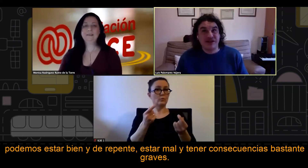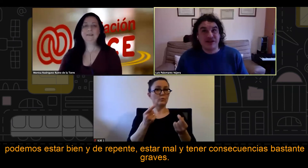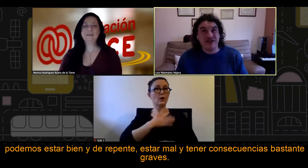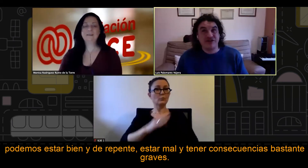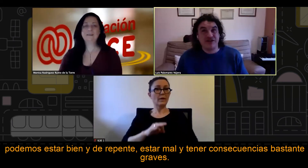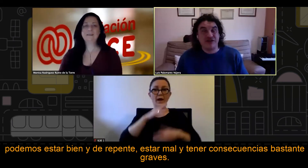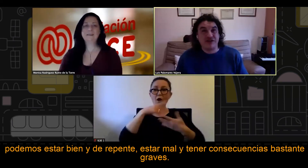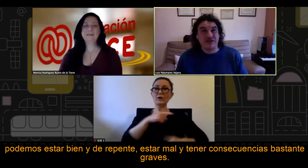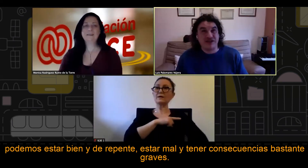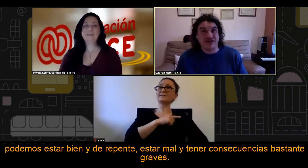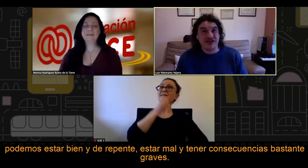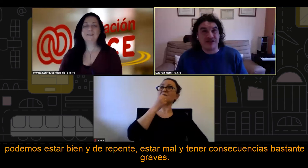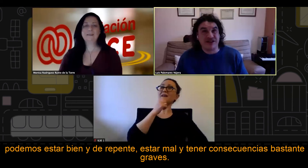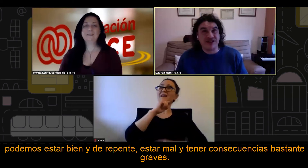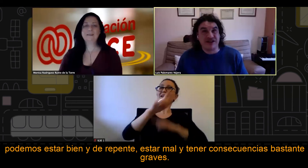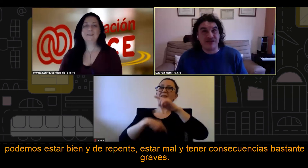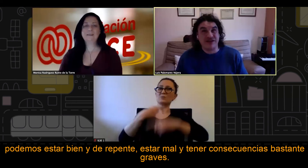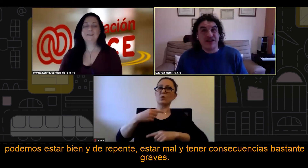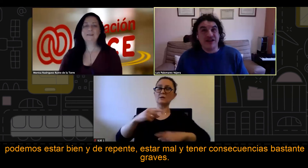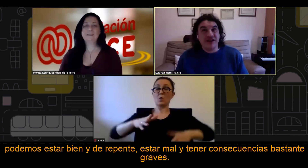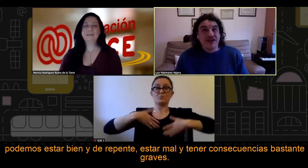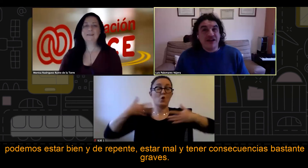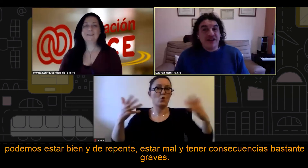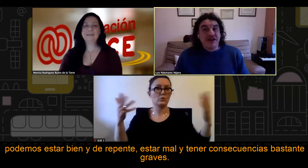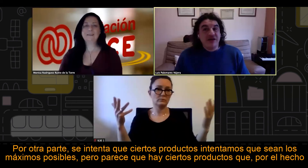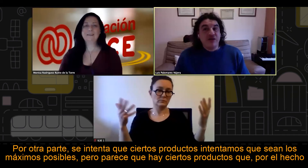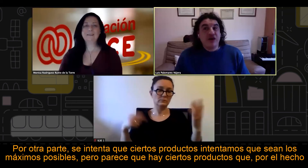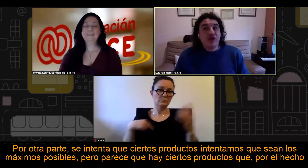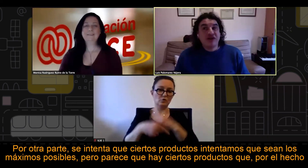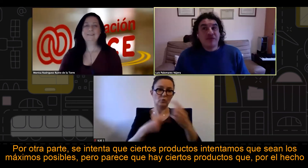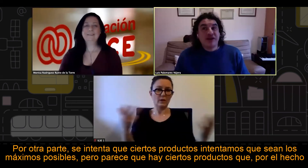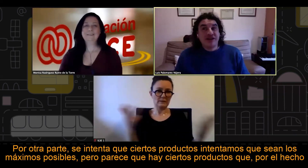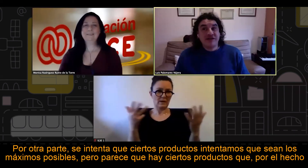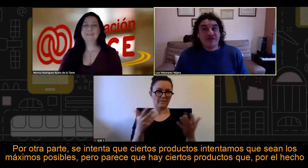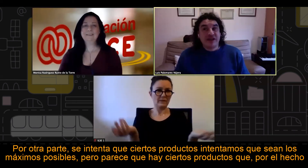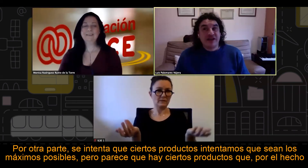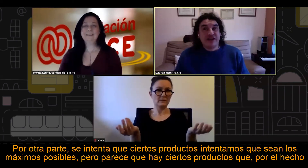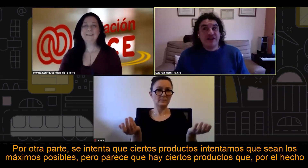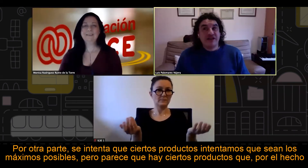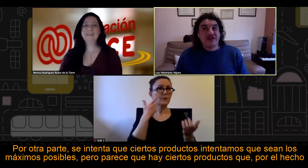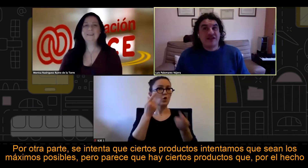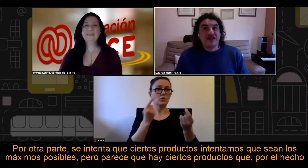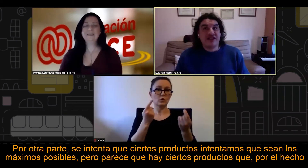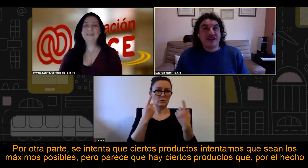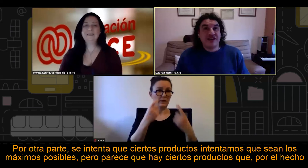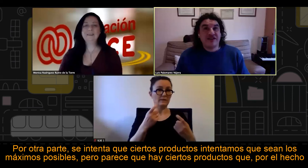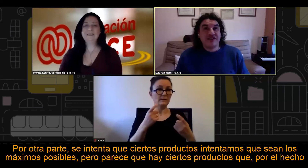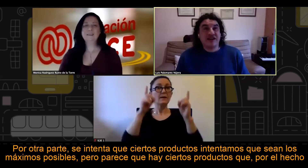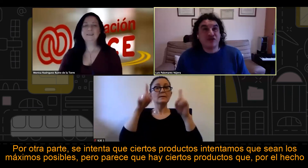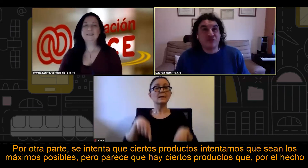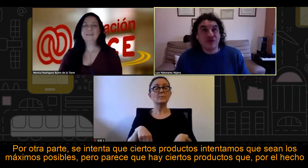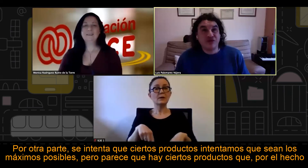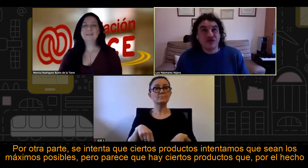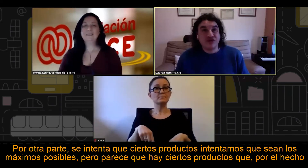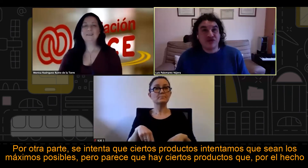mal y tener consecuencias bastante graves. Luego, por otra parte, se intenta que